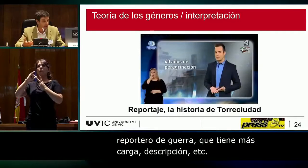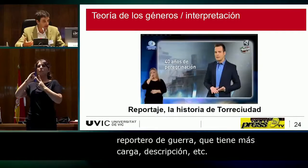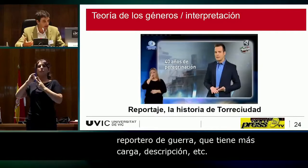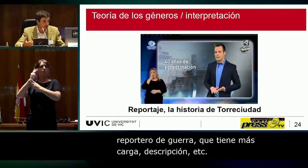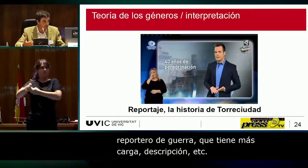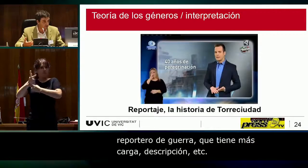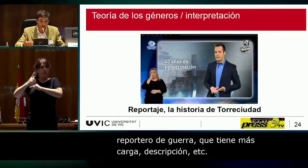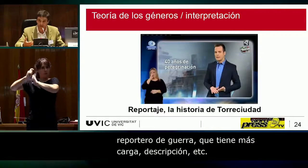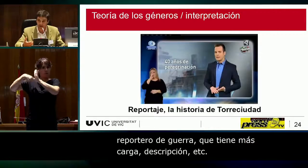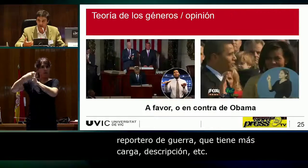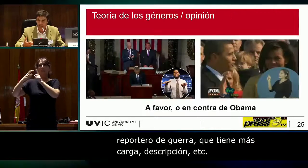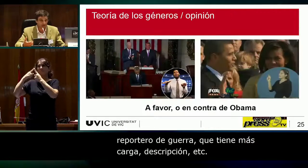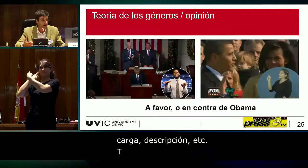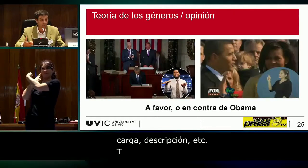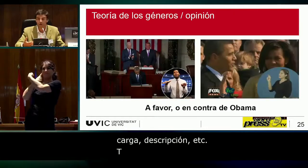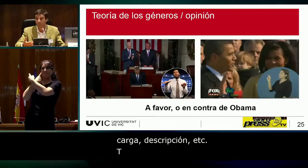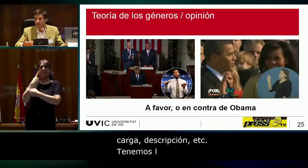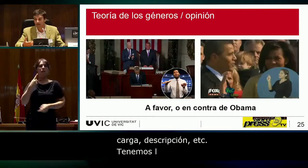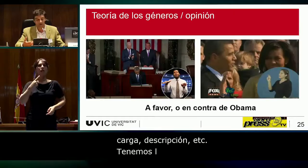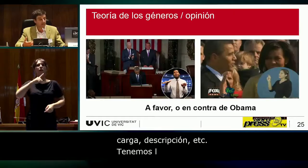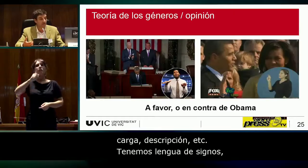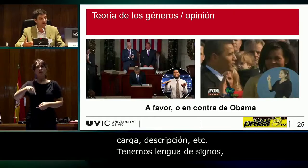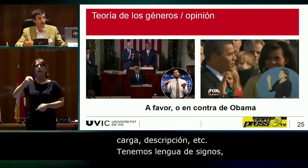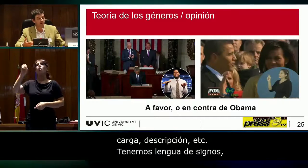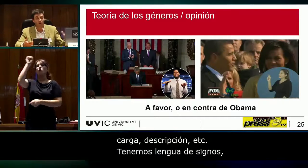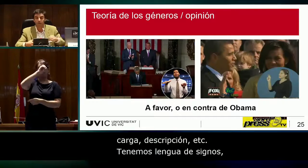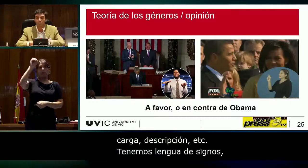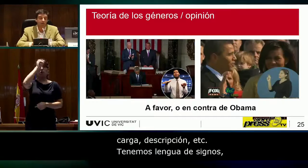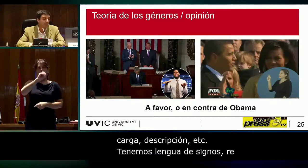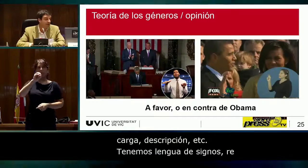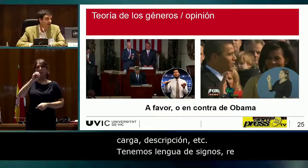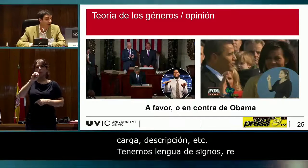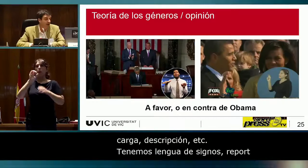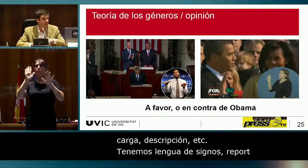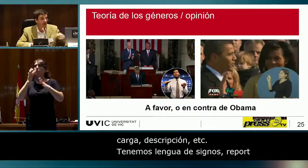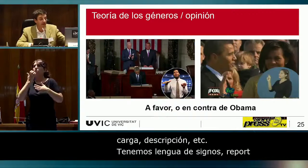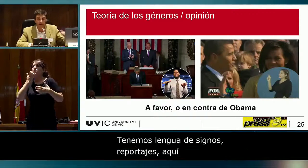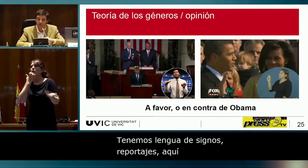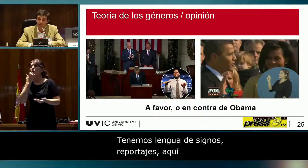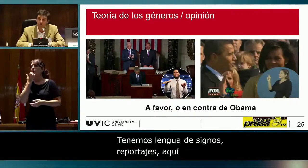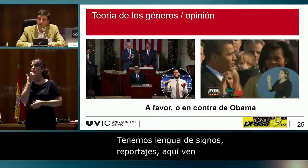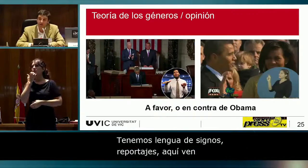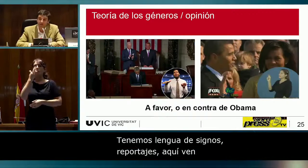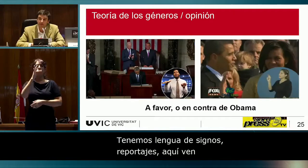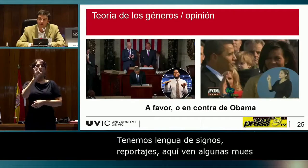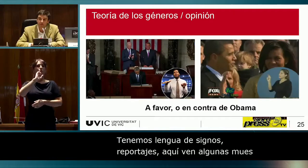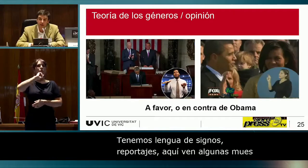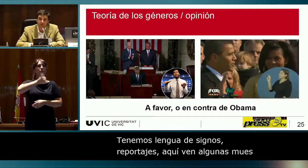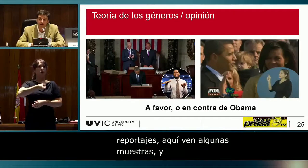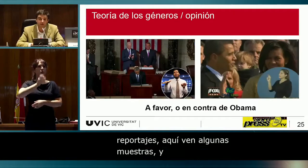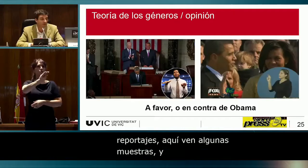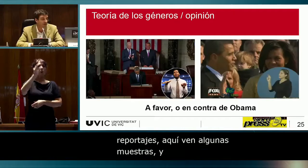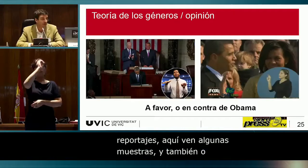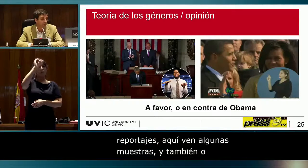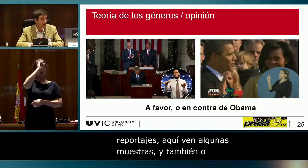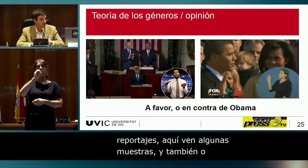aquí ven algunas muestras, y también opinión. Es diferente la opinión que tiene, por ejemplo, la cadena Fox sobre el presidente